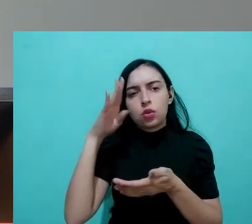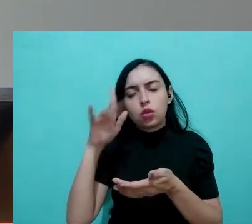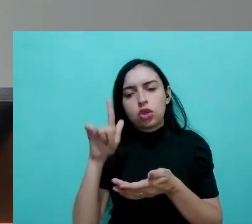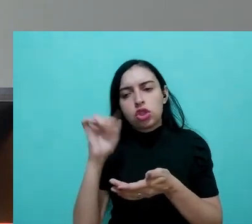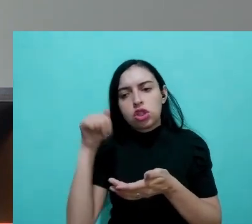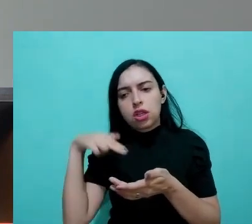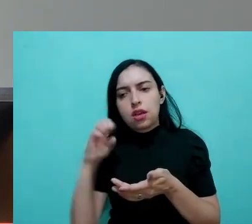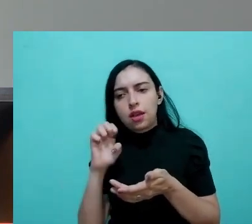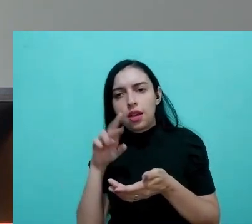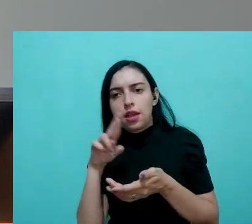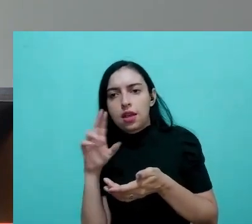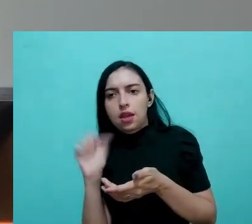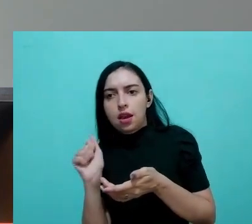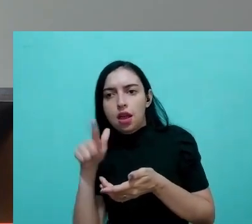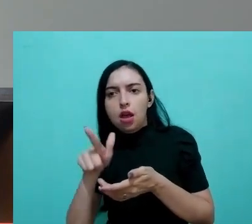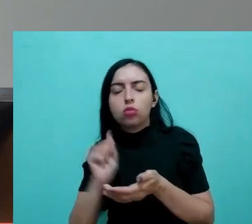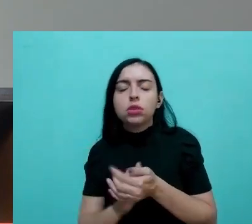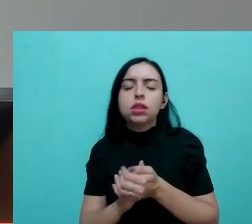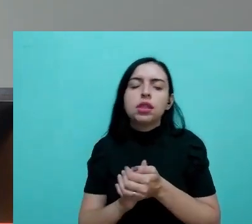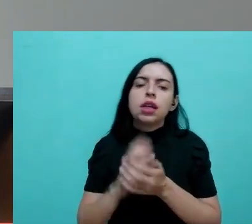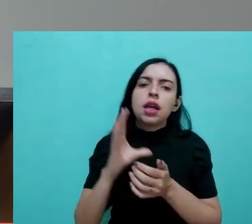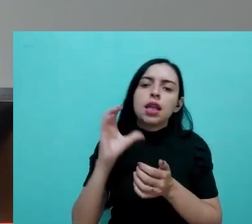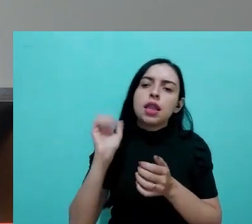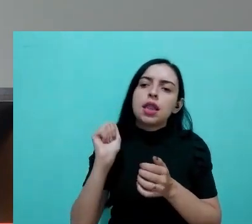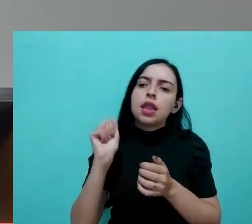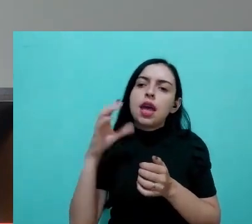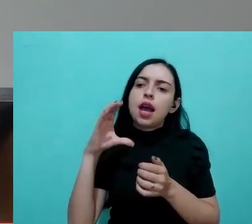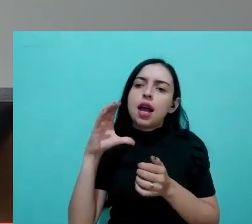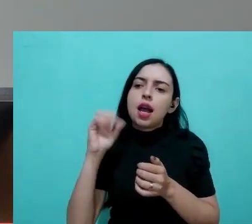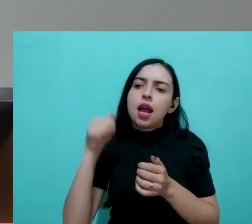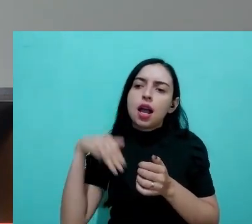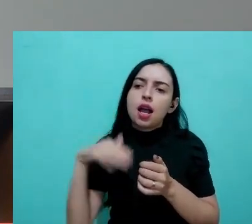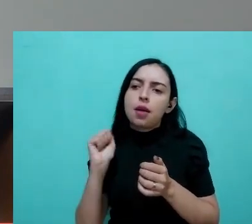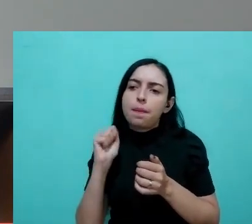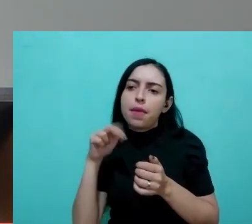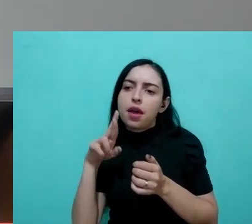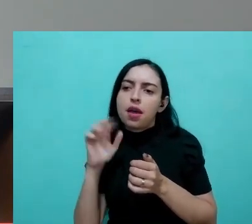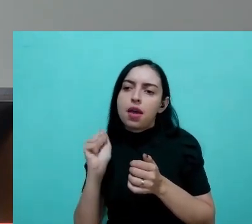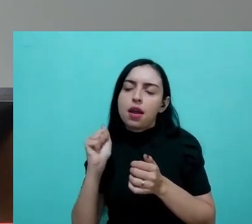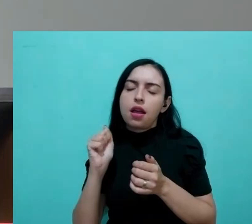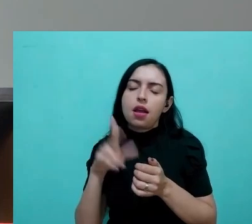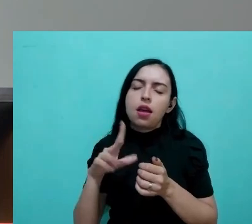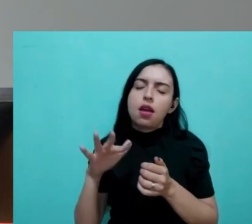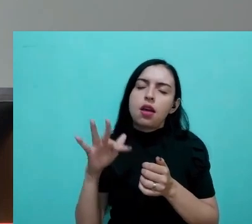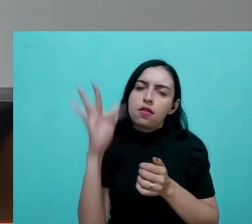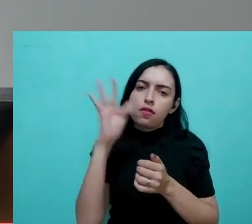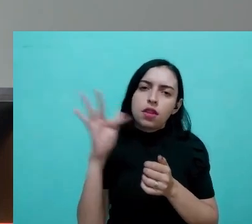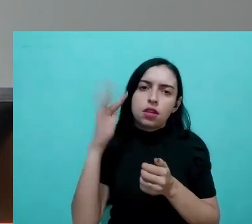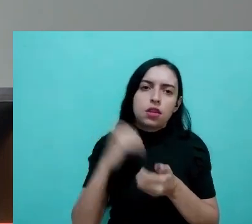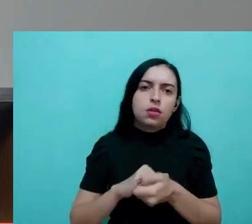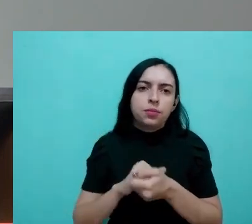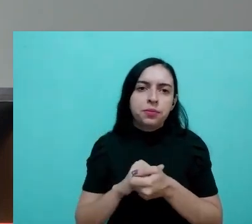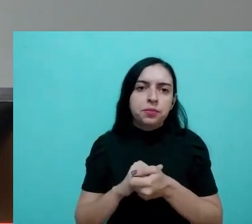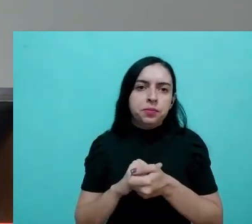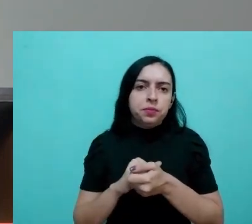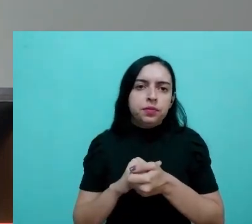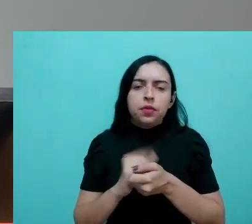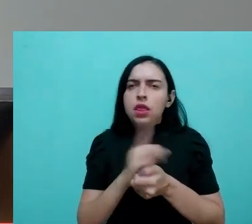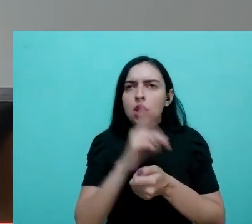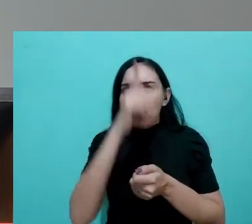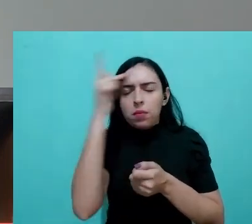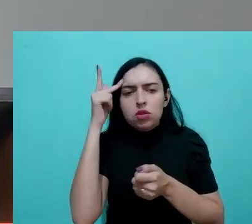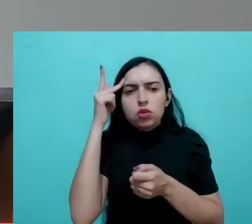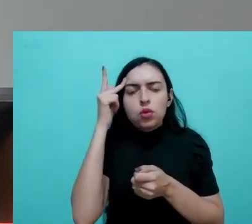Diputados. Es decir, alguien que pertenecía a las instituciones y no alguien que